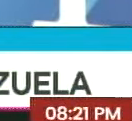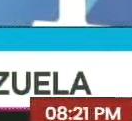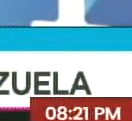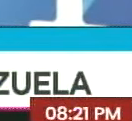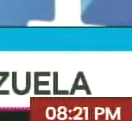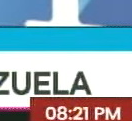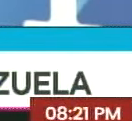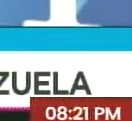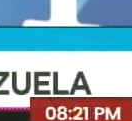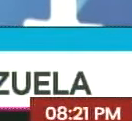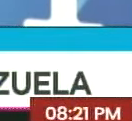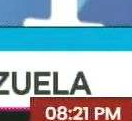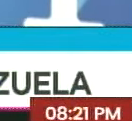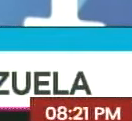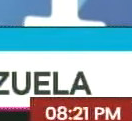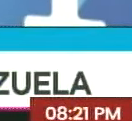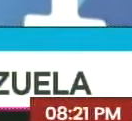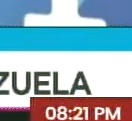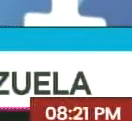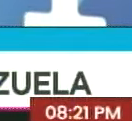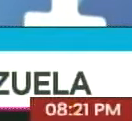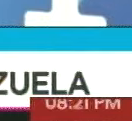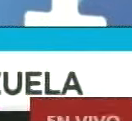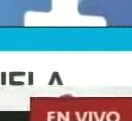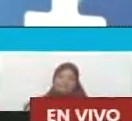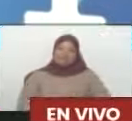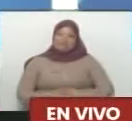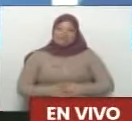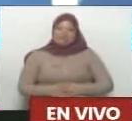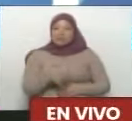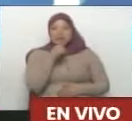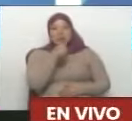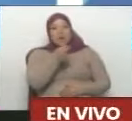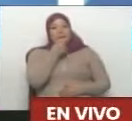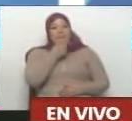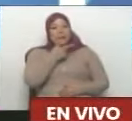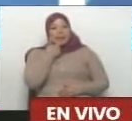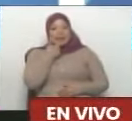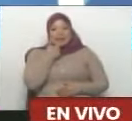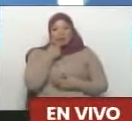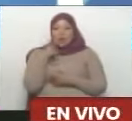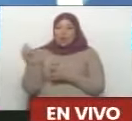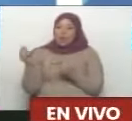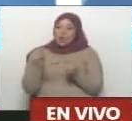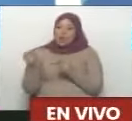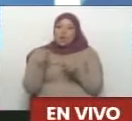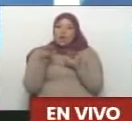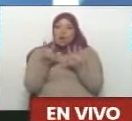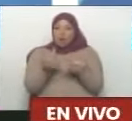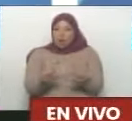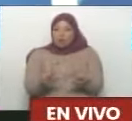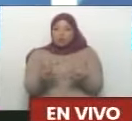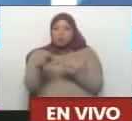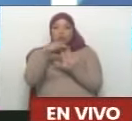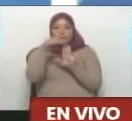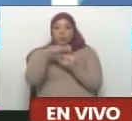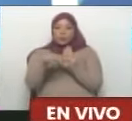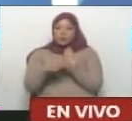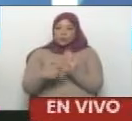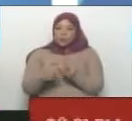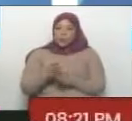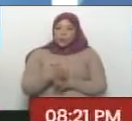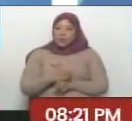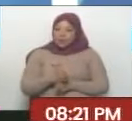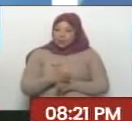Conversadito y cantadito, bueno, de verdad esto es una belleza. Yo tengo aquí los 8 vértices, creo que pudiéramos